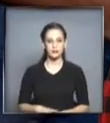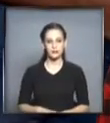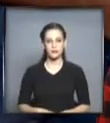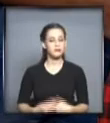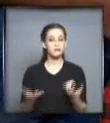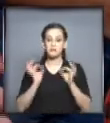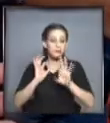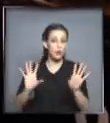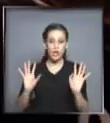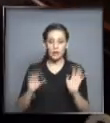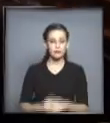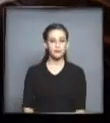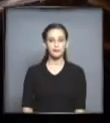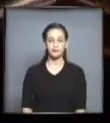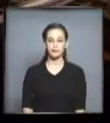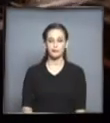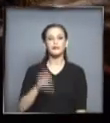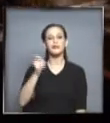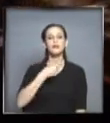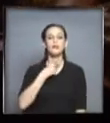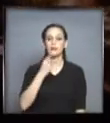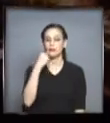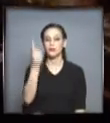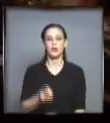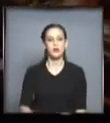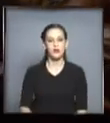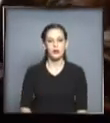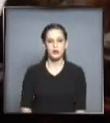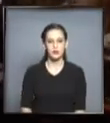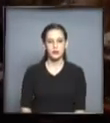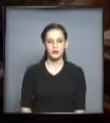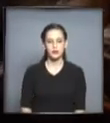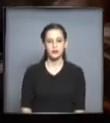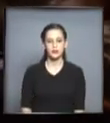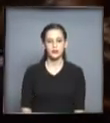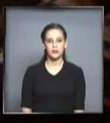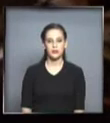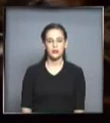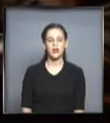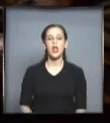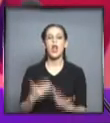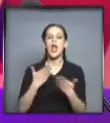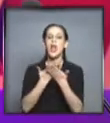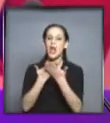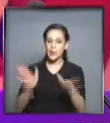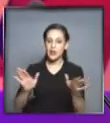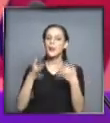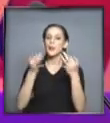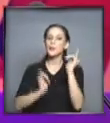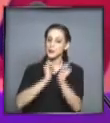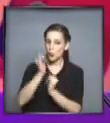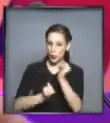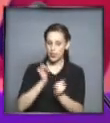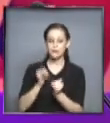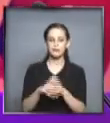¿Quién quiera? Da igual. No sé quién quiera. Adam. Son libres para... La podemos definir de forma muy sencilla. A